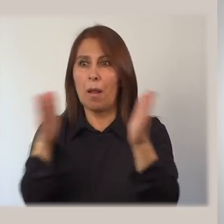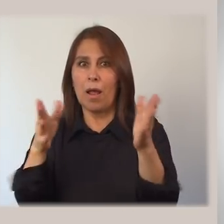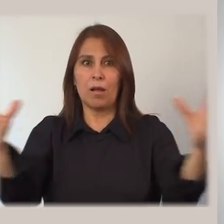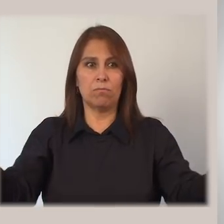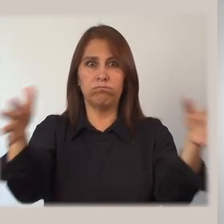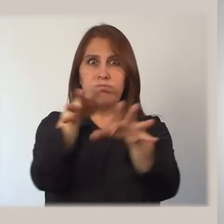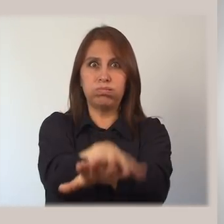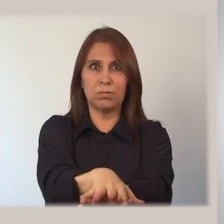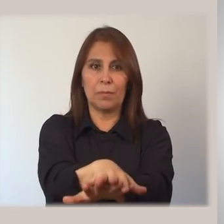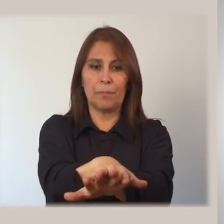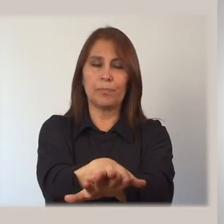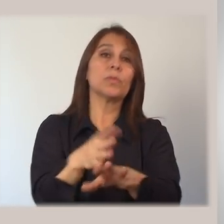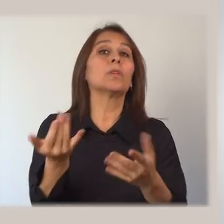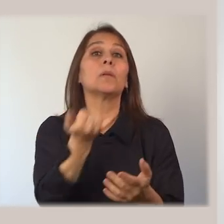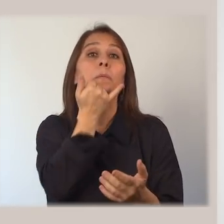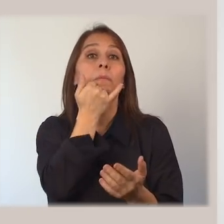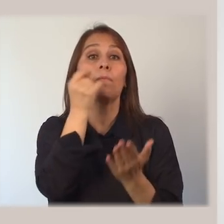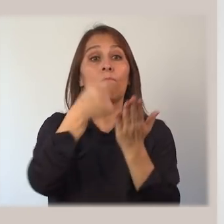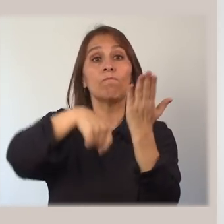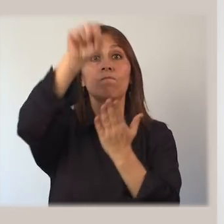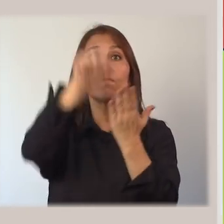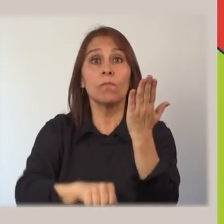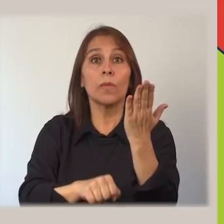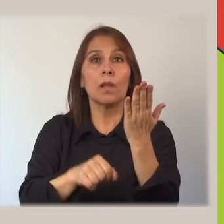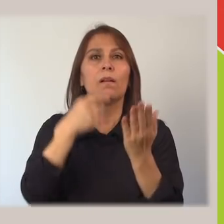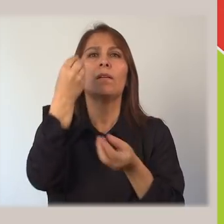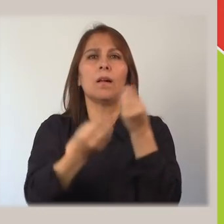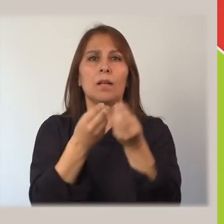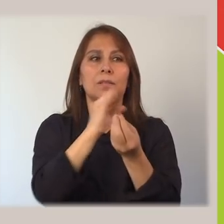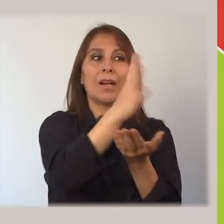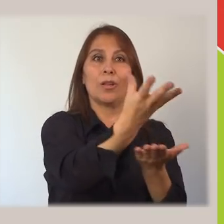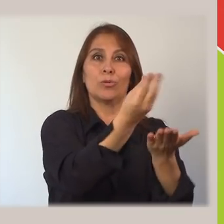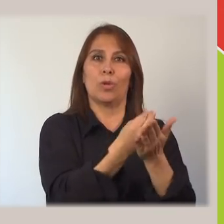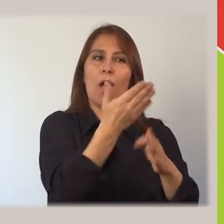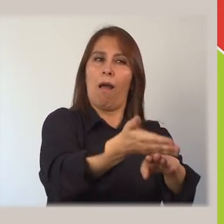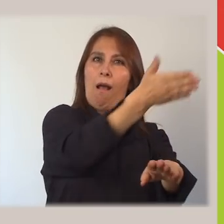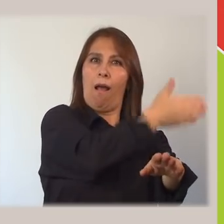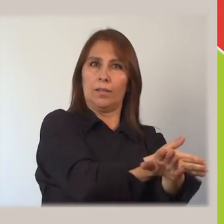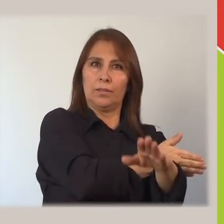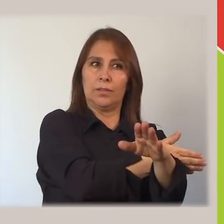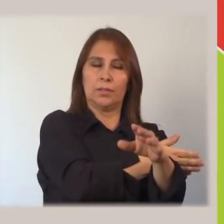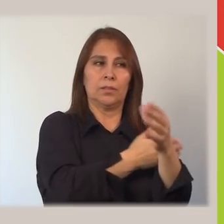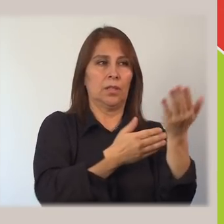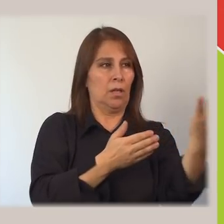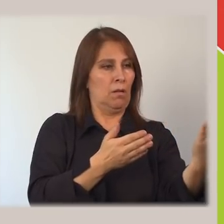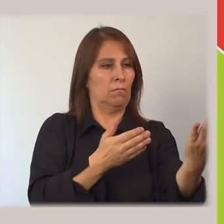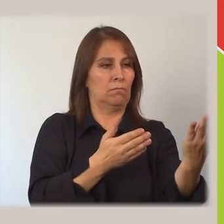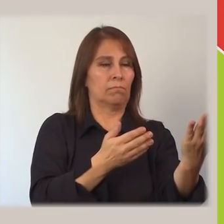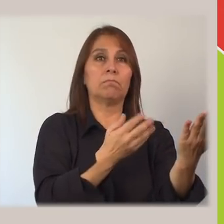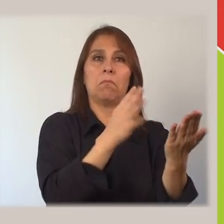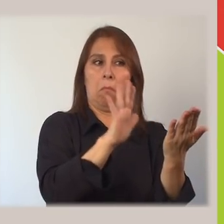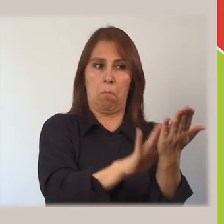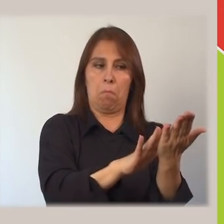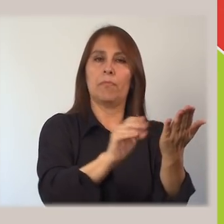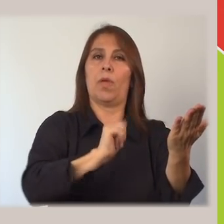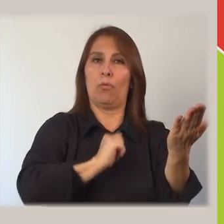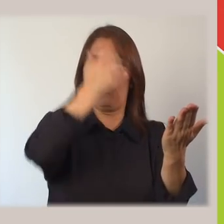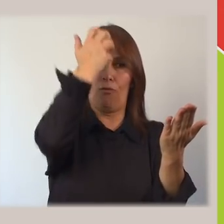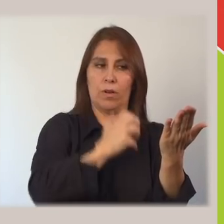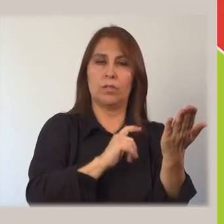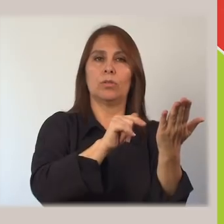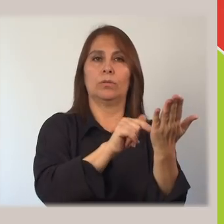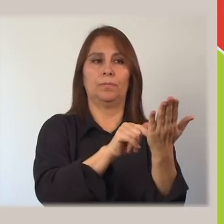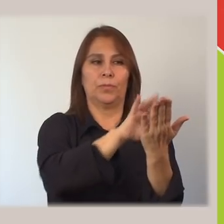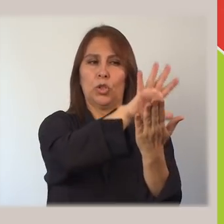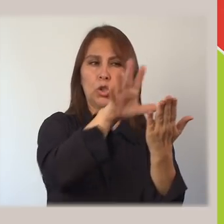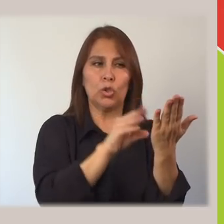2015-2019. Para la renovación de la acreditación se tiene en cuenta la comparación de los resultados obtenidos entre los distintos